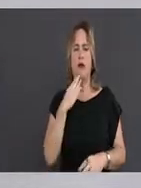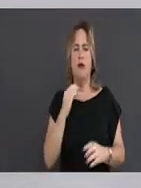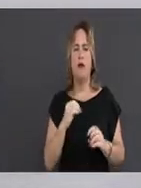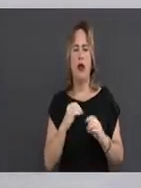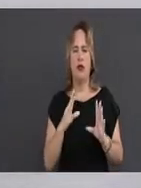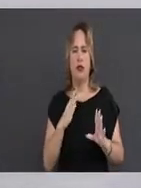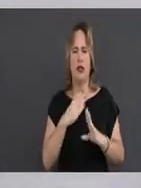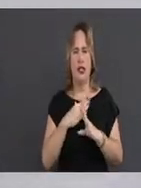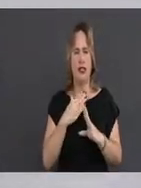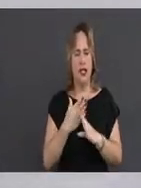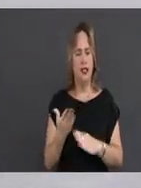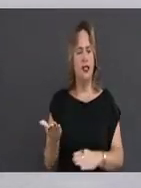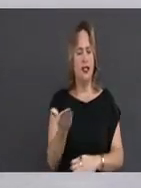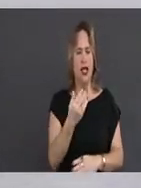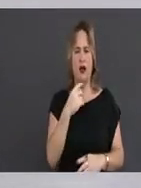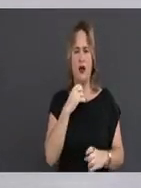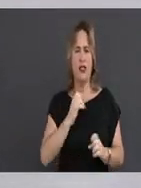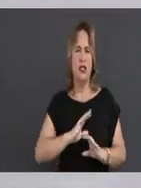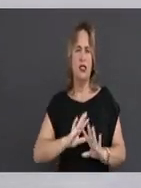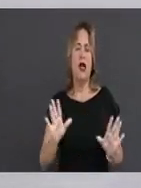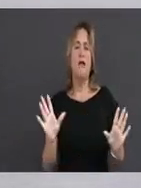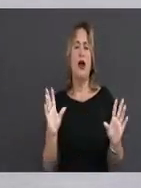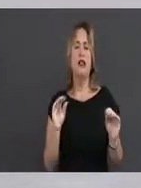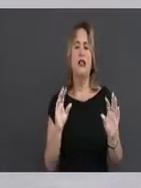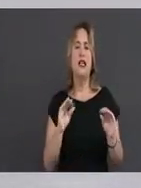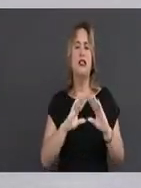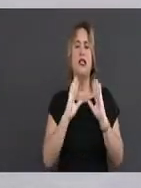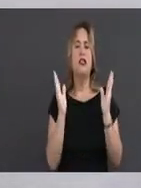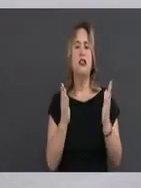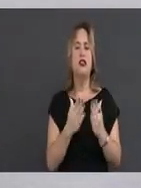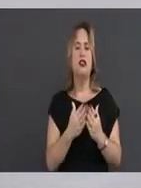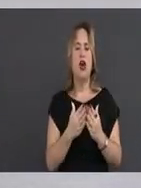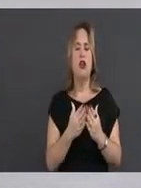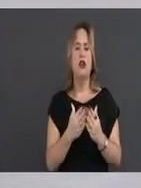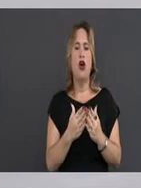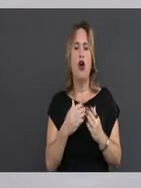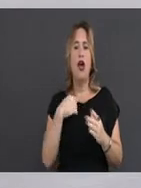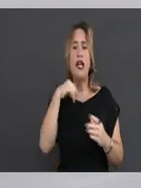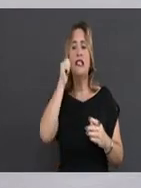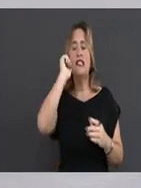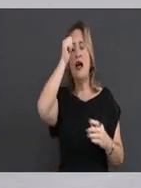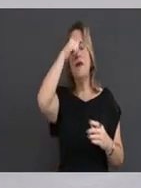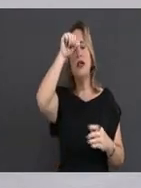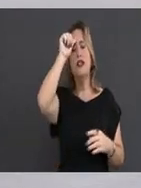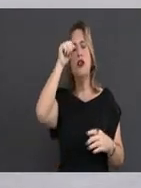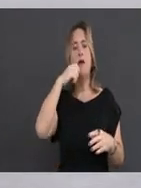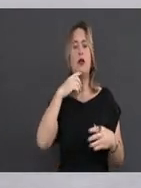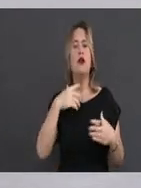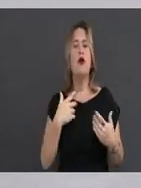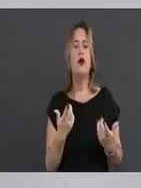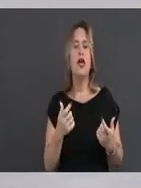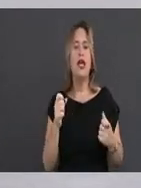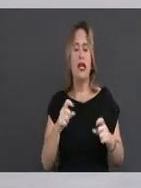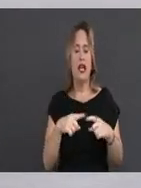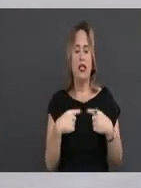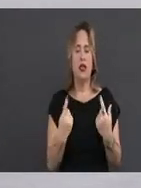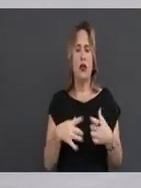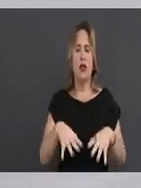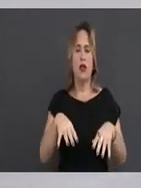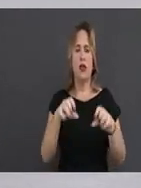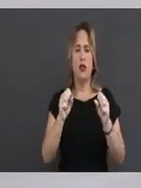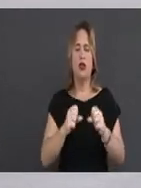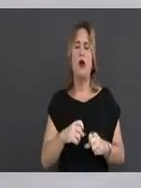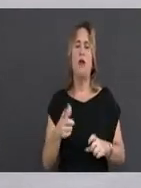Buenos días, Santiago. Bueno, nada, decirle que, como bien usted decía, el fin de semana se comportó en este entorno, sobre